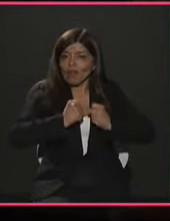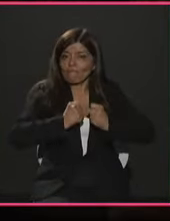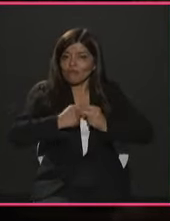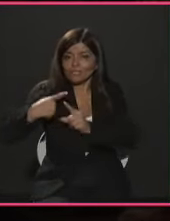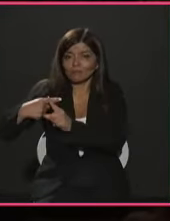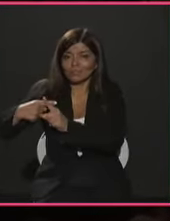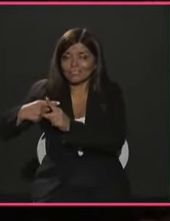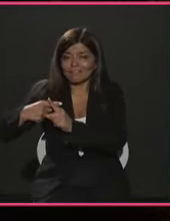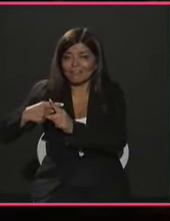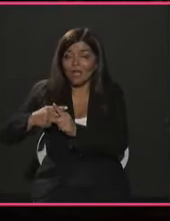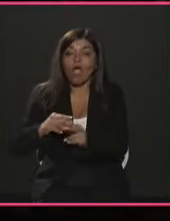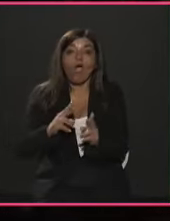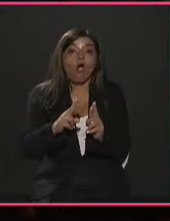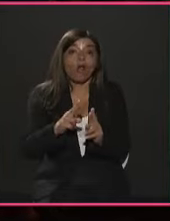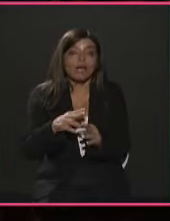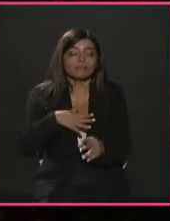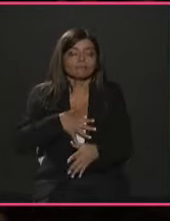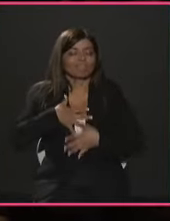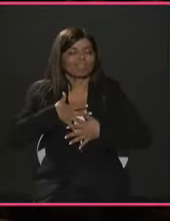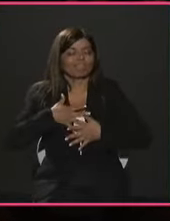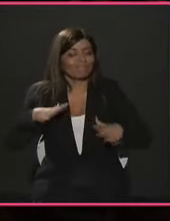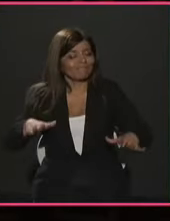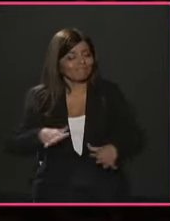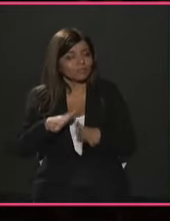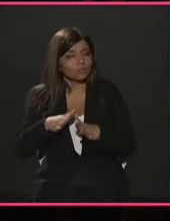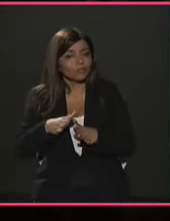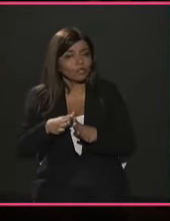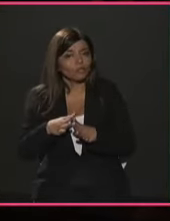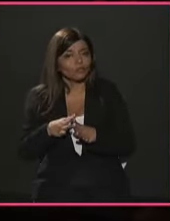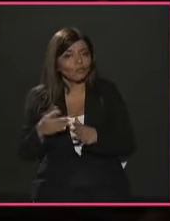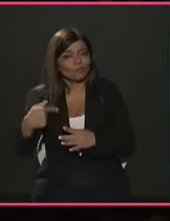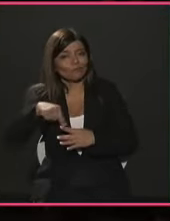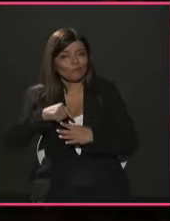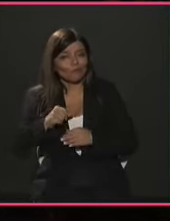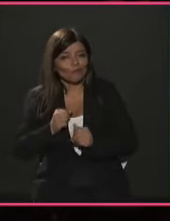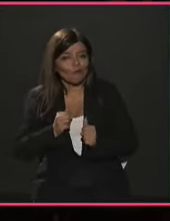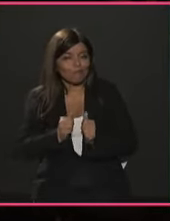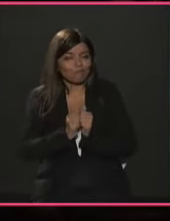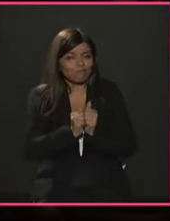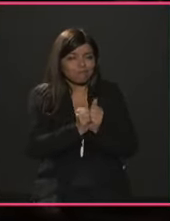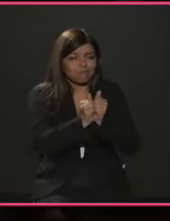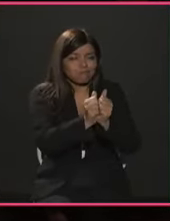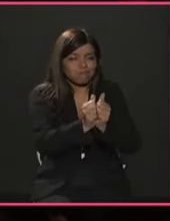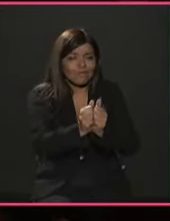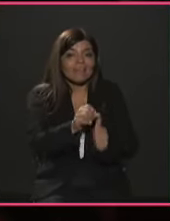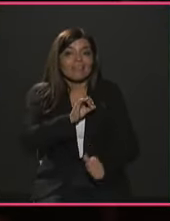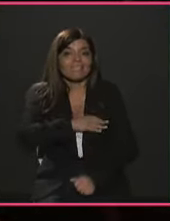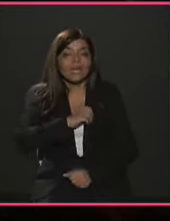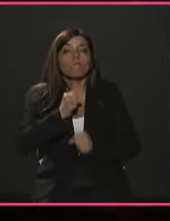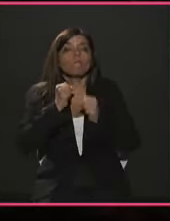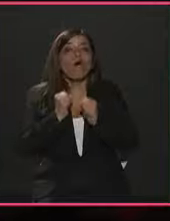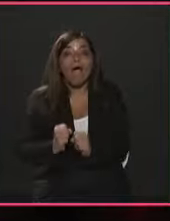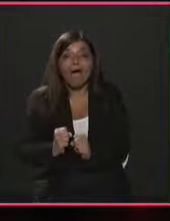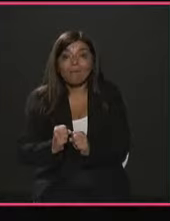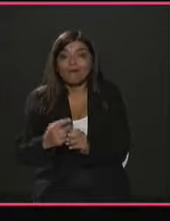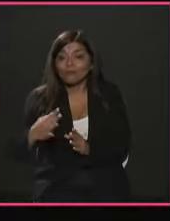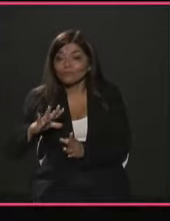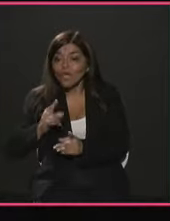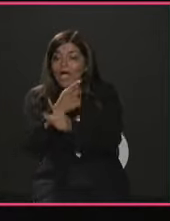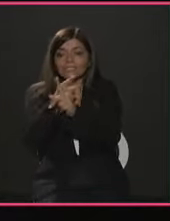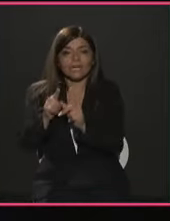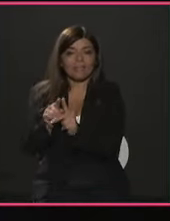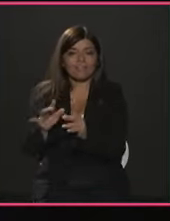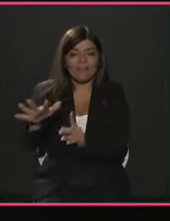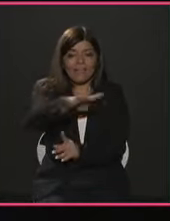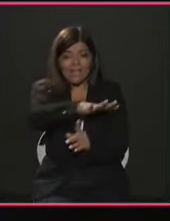bien Ojalá que eso nos Inspire Ojalá que muchos se sumen a empujar esta industria y que de esta manera desde chile podamos hacer eh una diferencia no